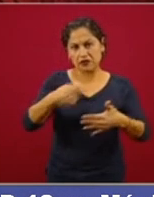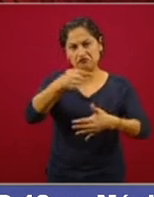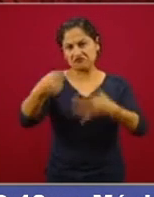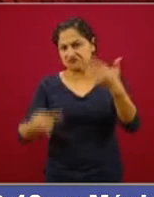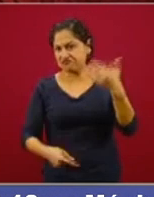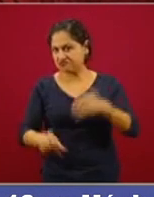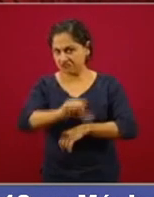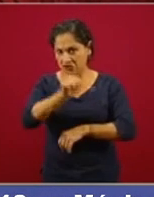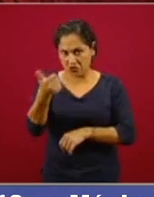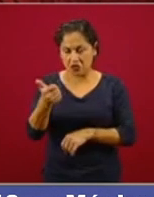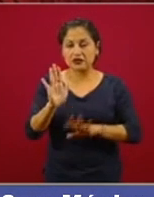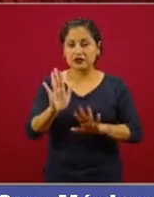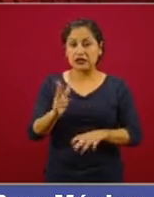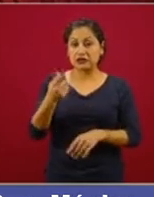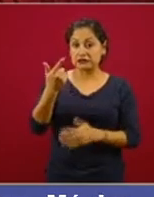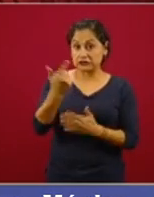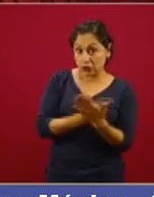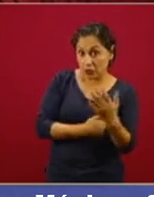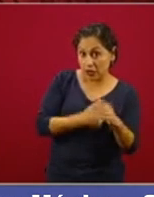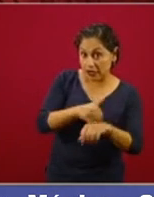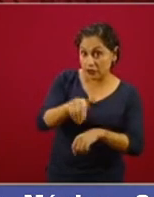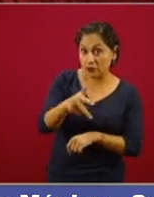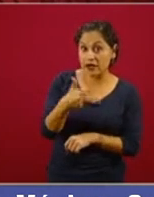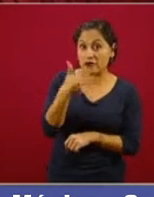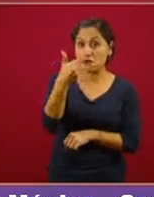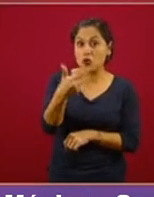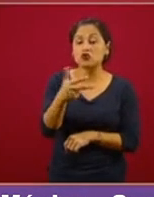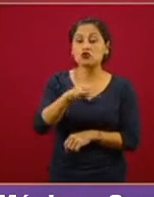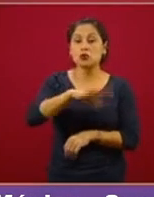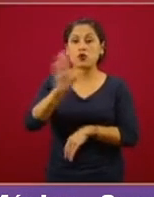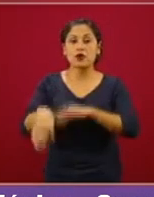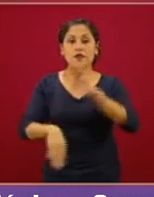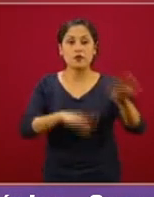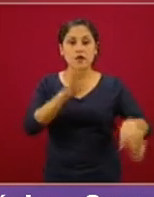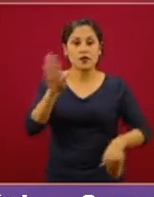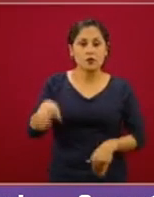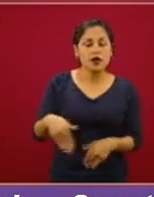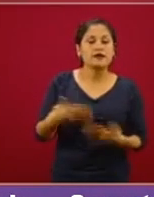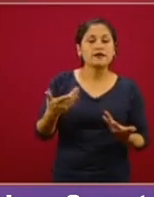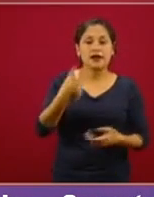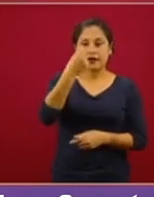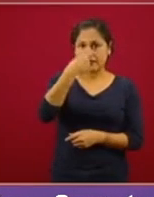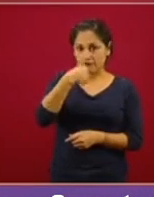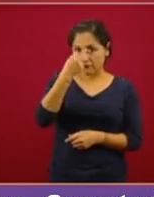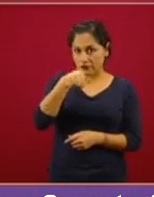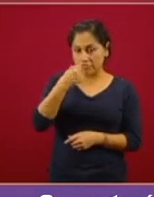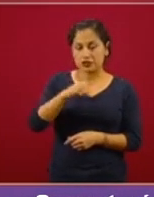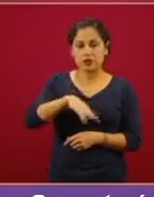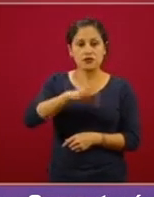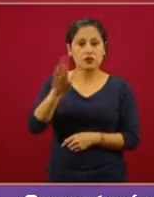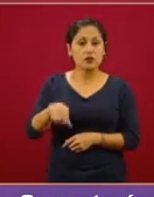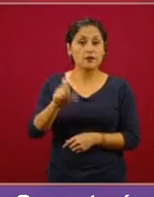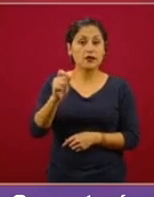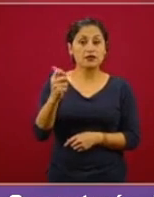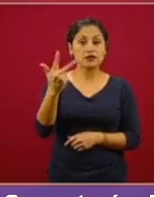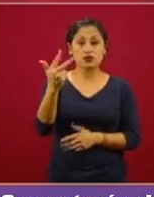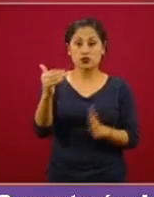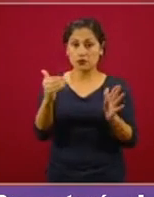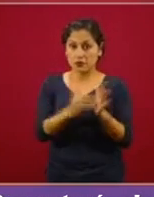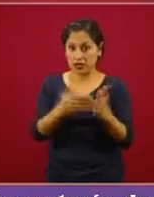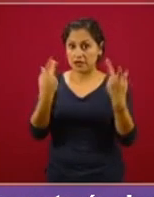ejemplo, la octava causa general de muerte fue la influenza. De influenza murieron 28,000, un poco más de 28,000 personas,